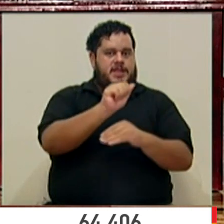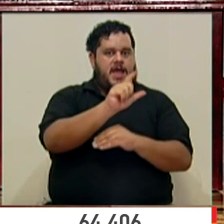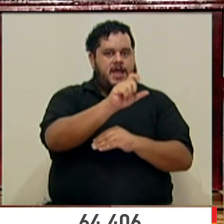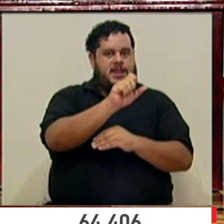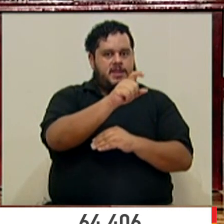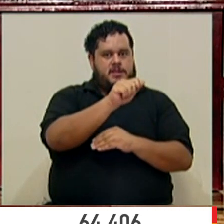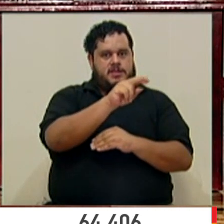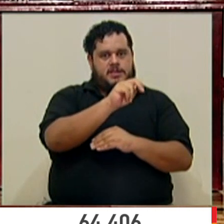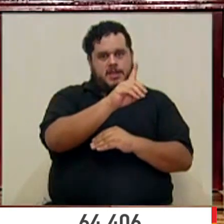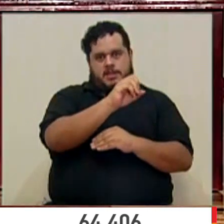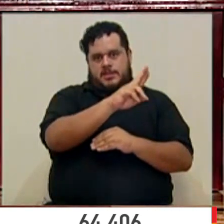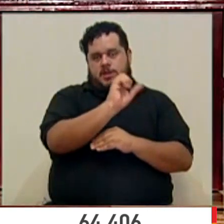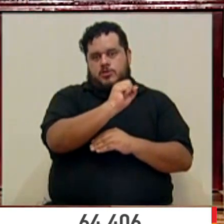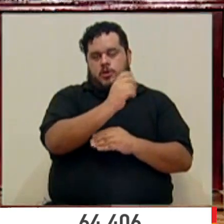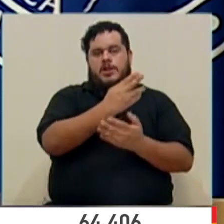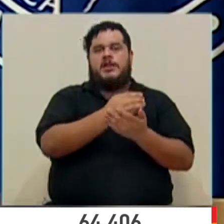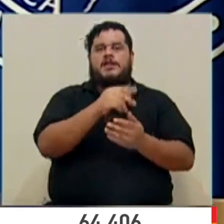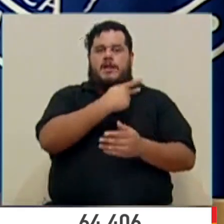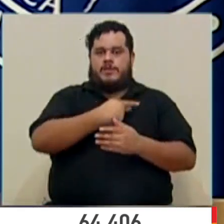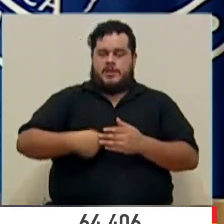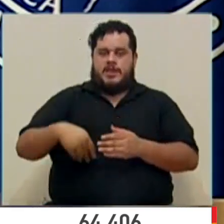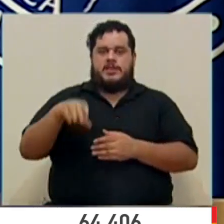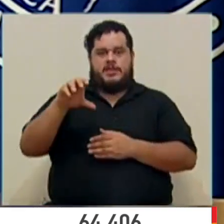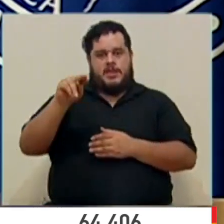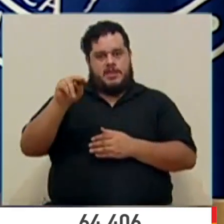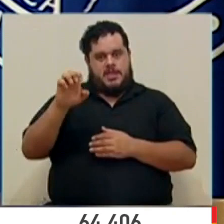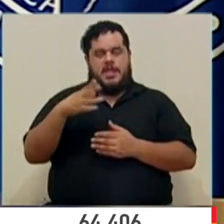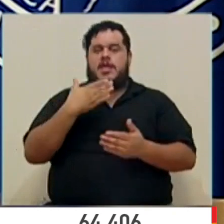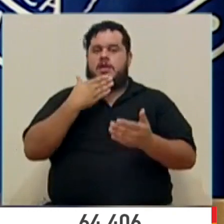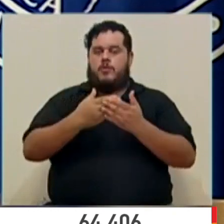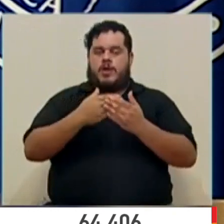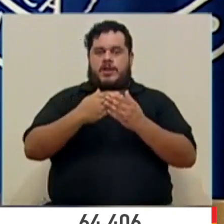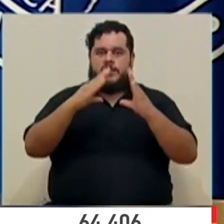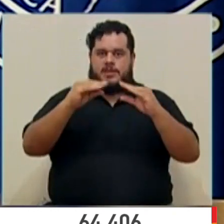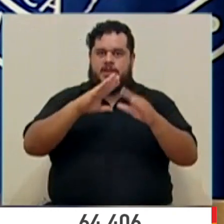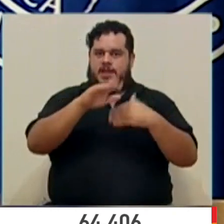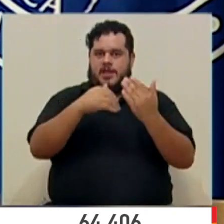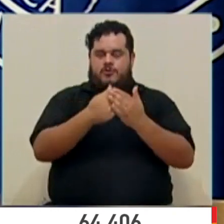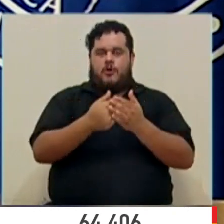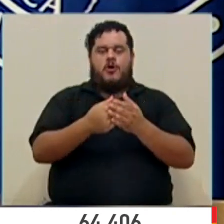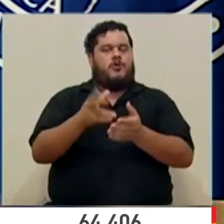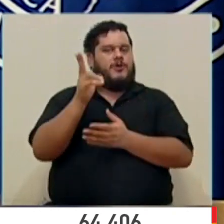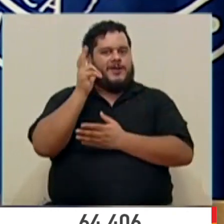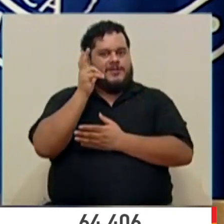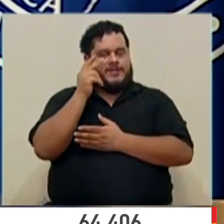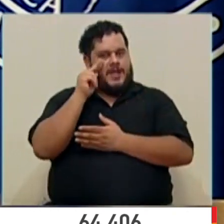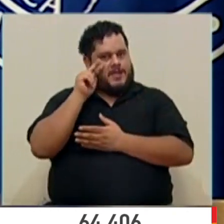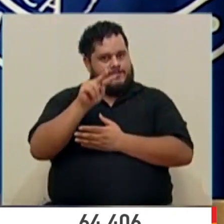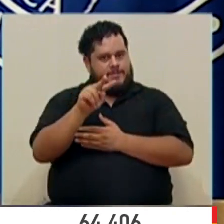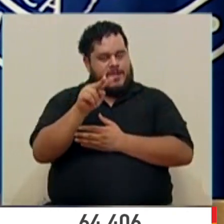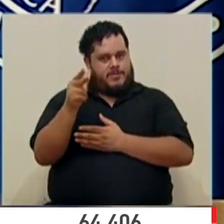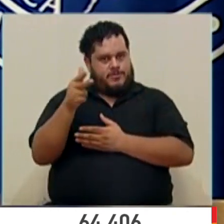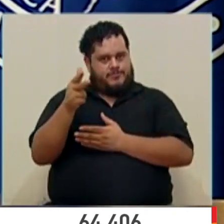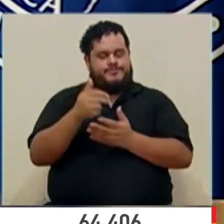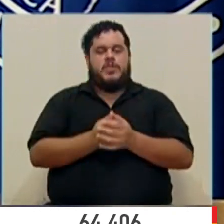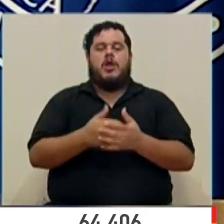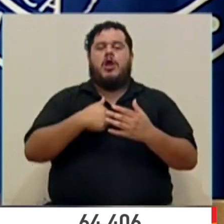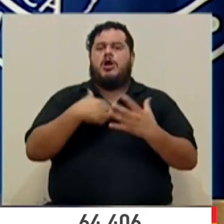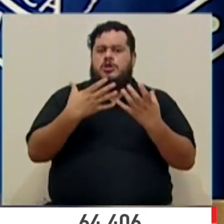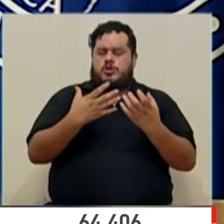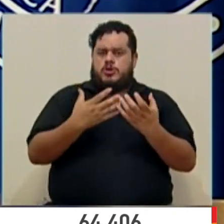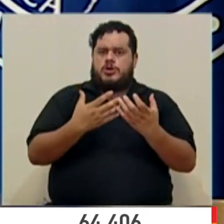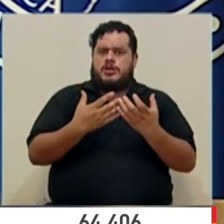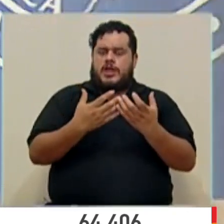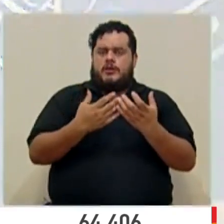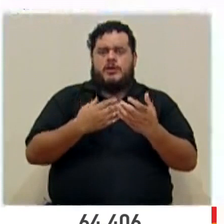Solís, presidente ejecutivo de la Comisión Nacional de Emergencias, y muy buenas tardes a todos los que nos están escuchando. Quisiera que se pusiera